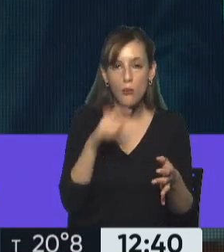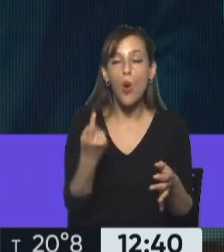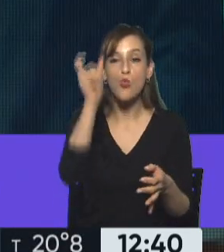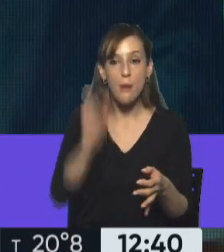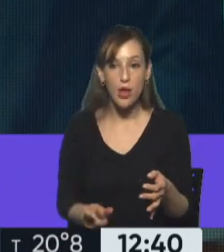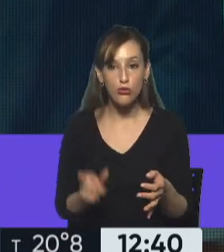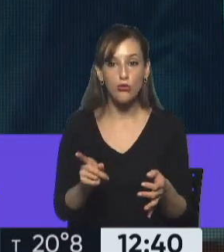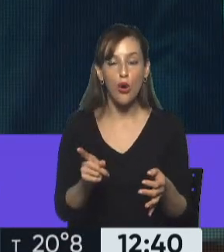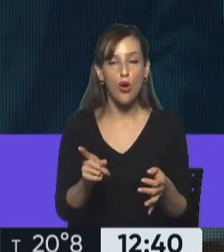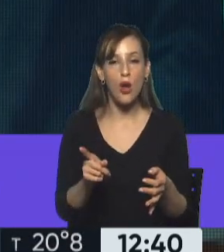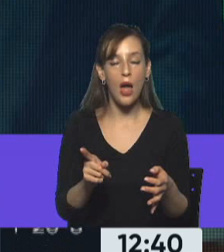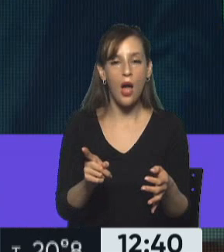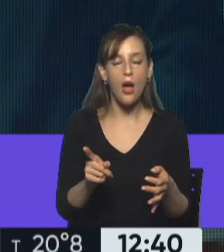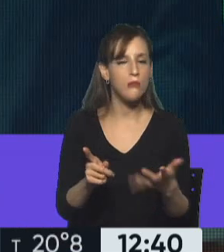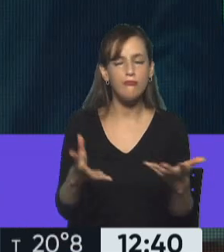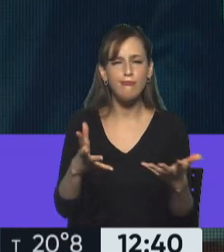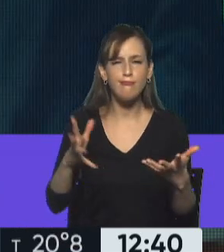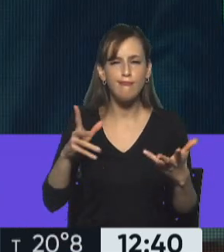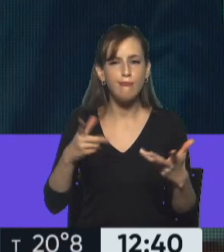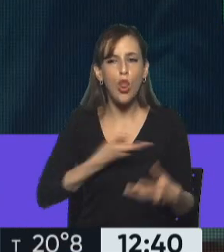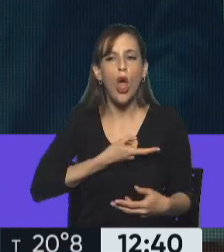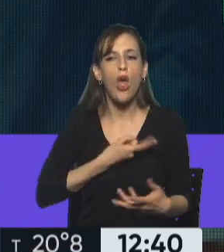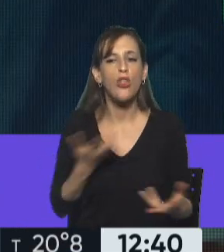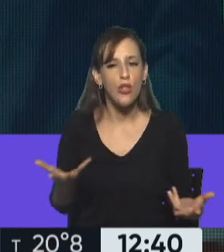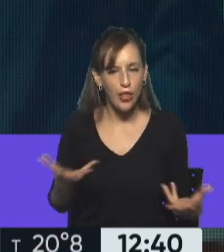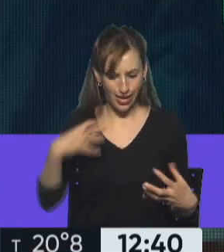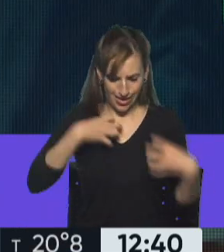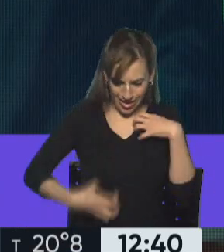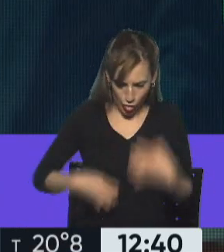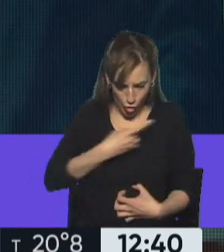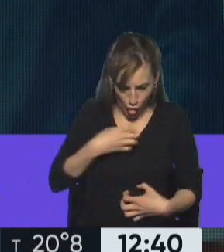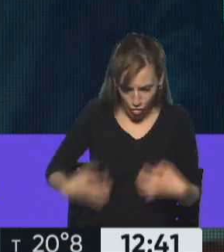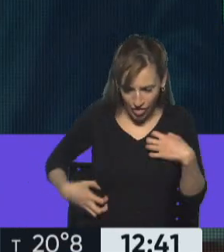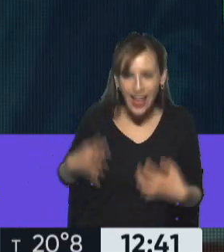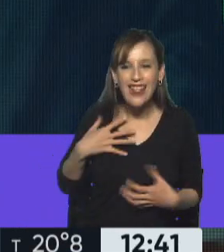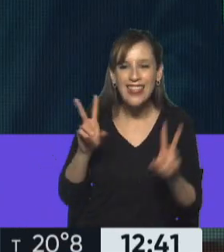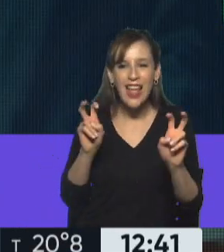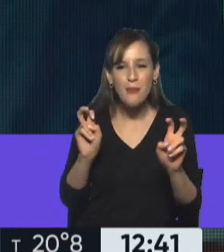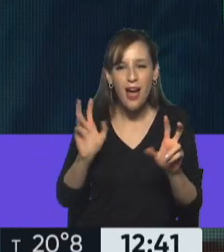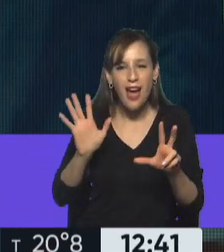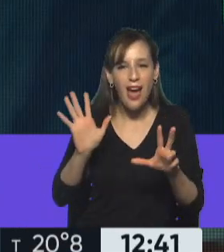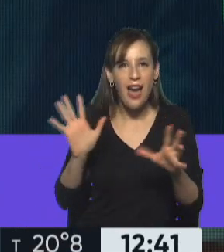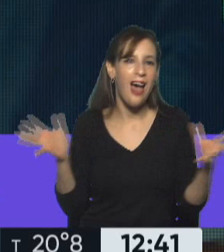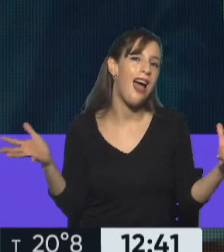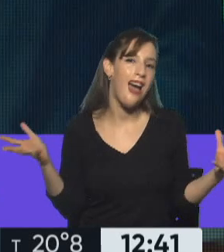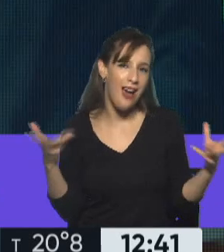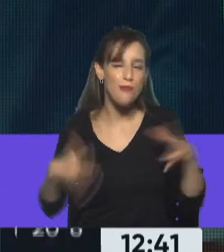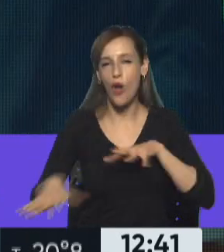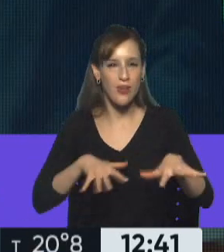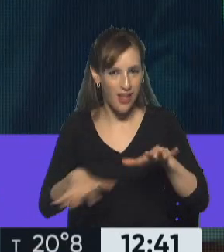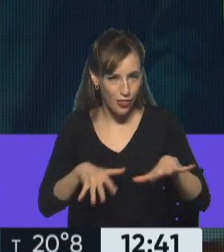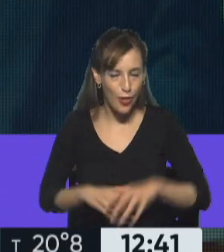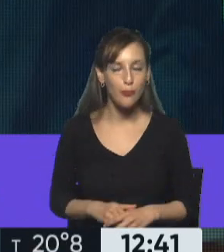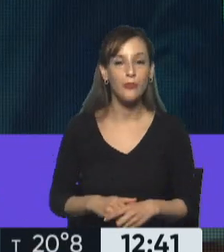desconocer en qué lugar o qué movimiento se está haciendo con sus piernas y con sus brazos realmente